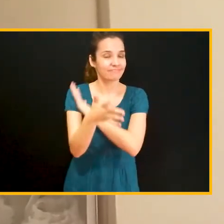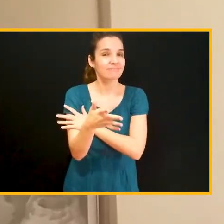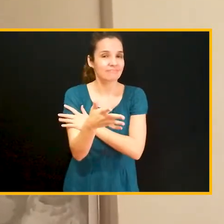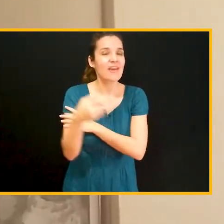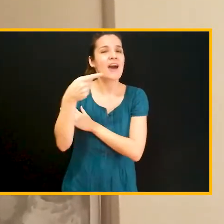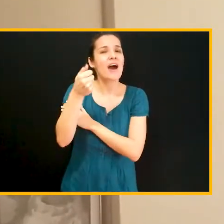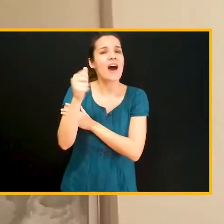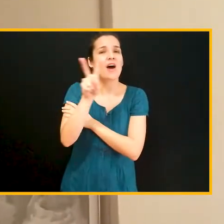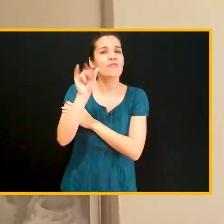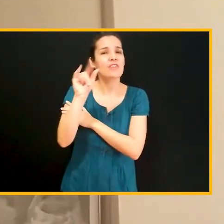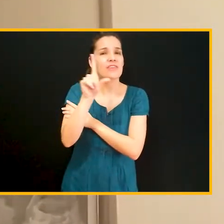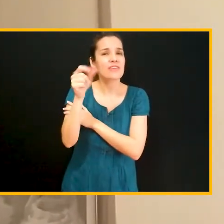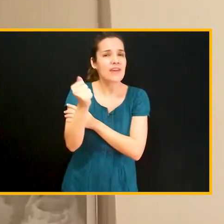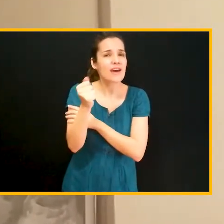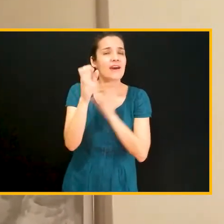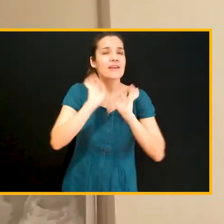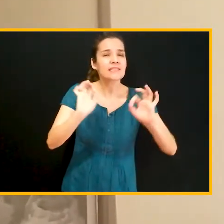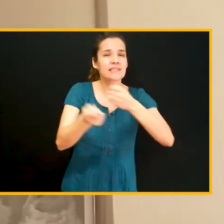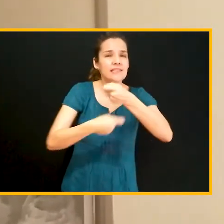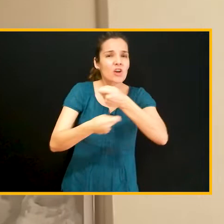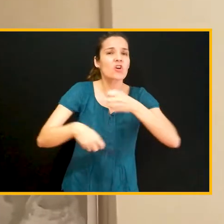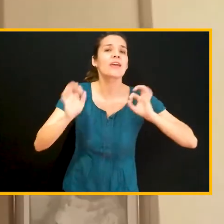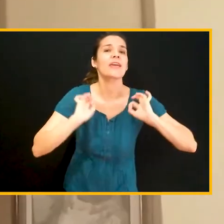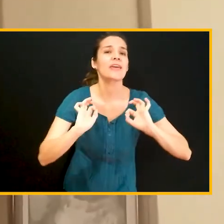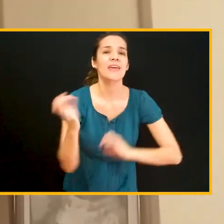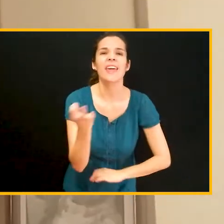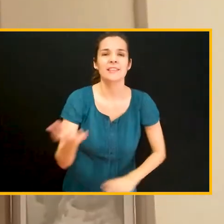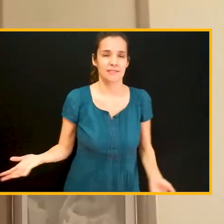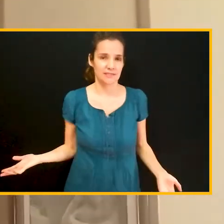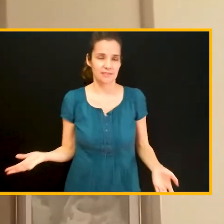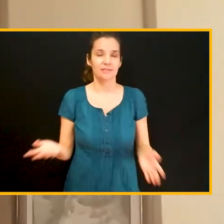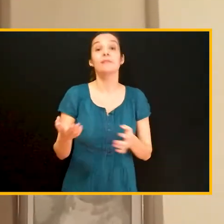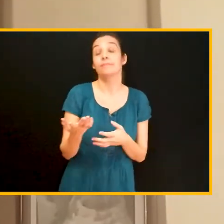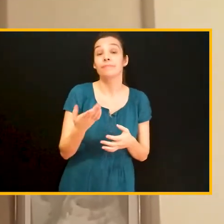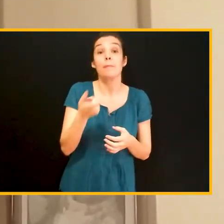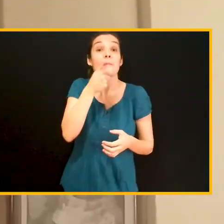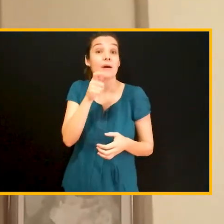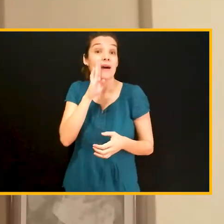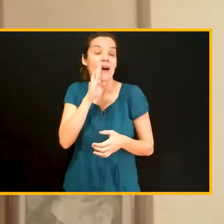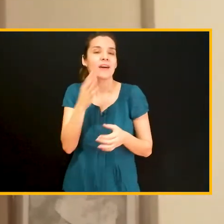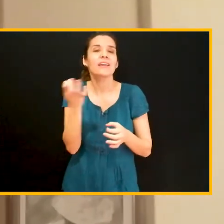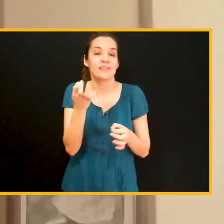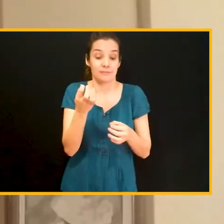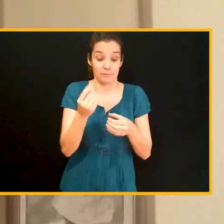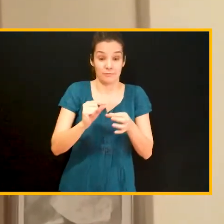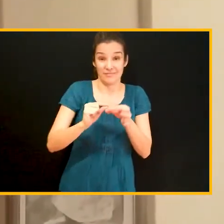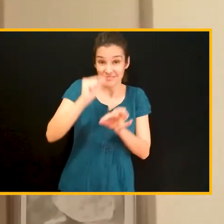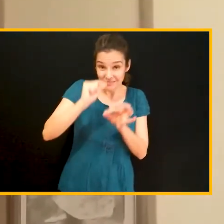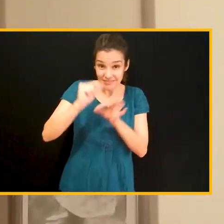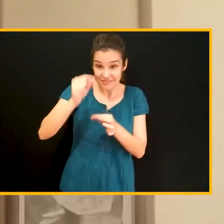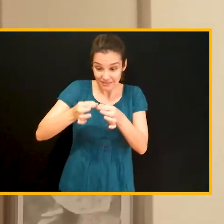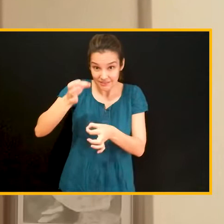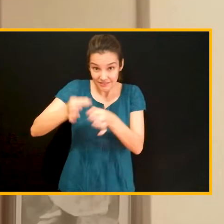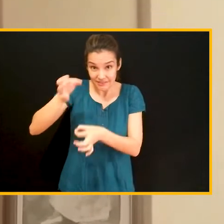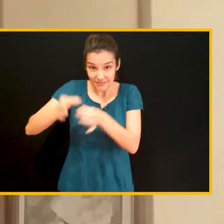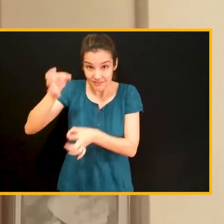una gavilla de trigo. ¿Sí? La gavilla es un manojo grande que va cogido con